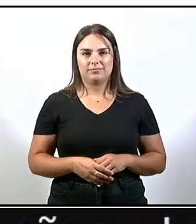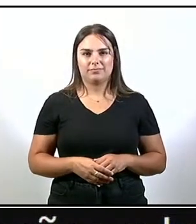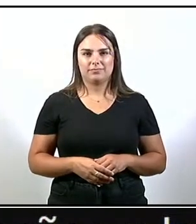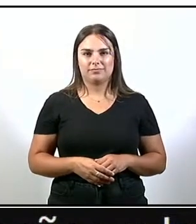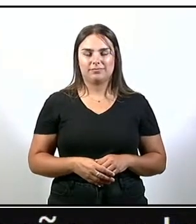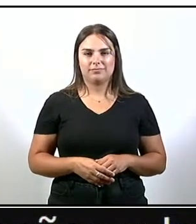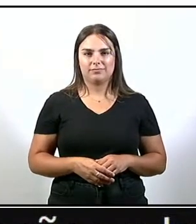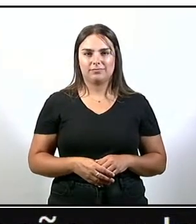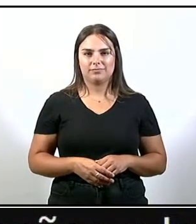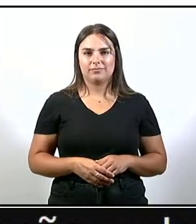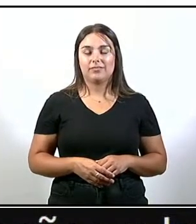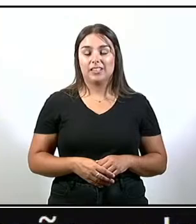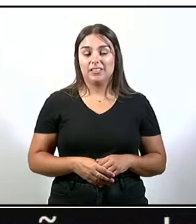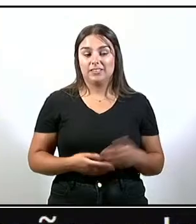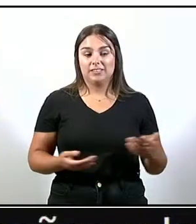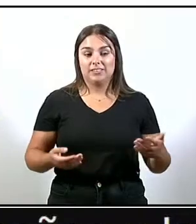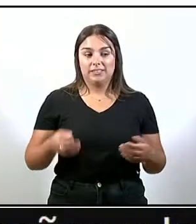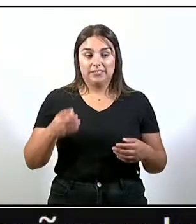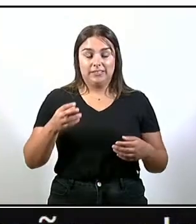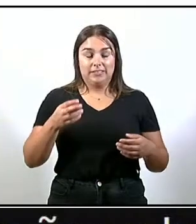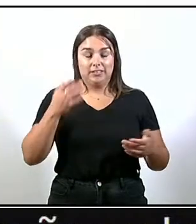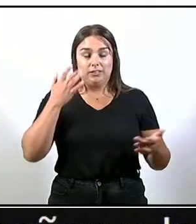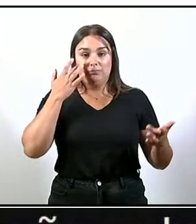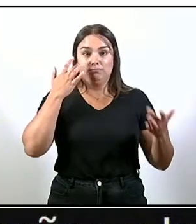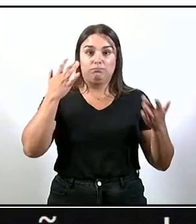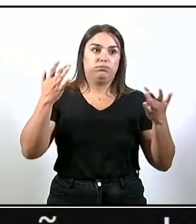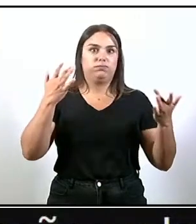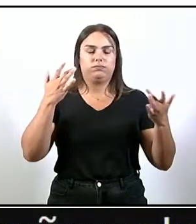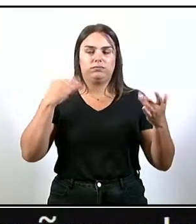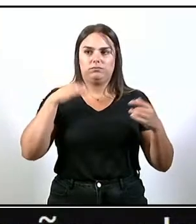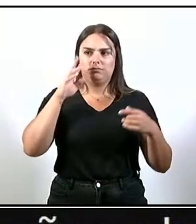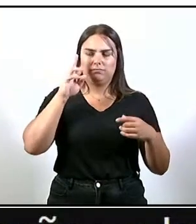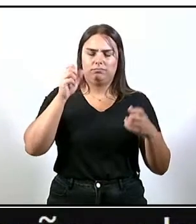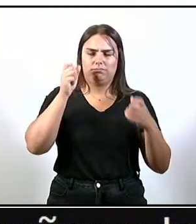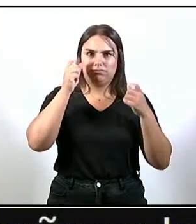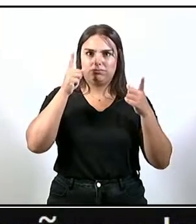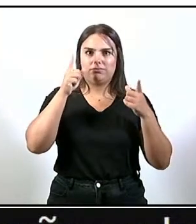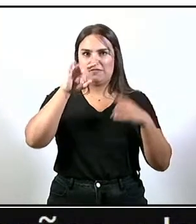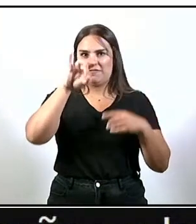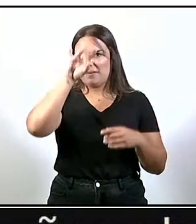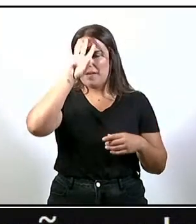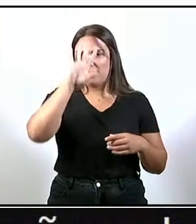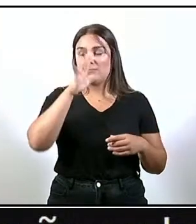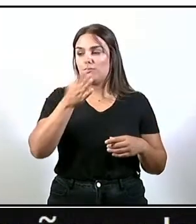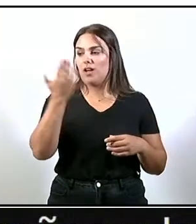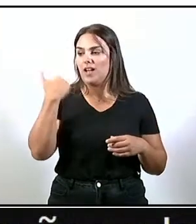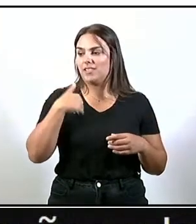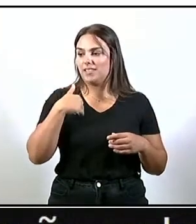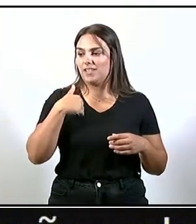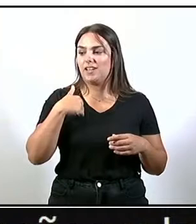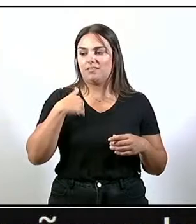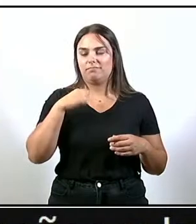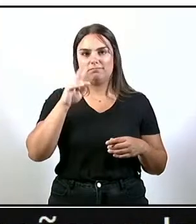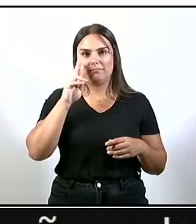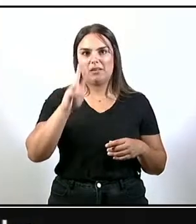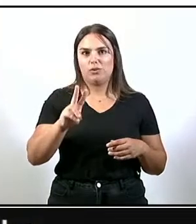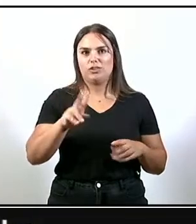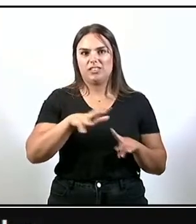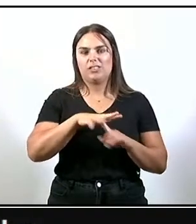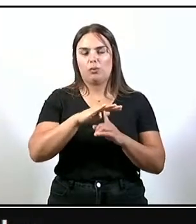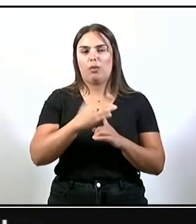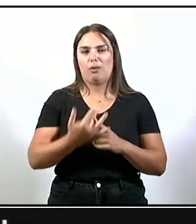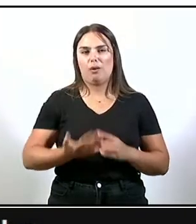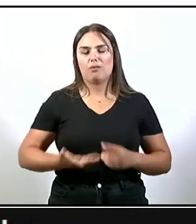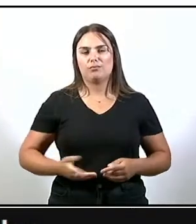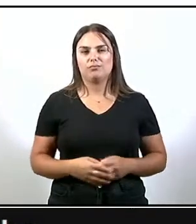que estarán viendo absolutamente escandalizados el espectáculo que ayer tuvimos la oportunidad de asistir.